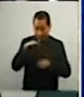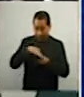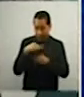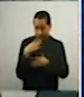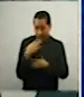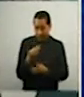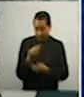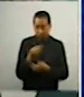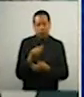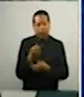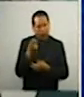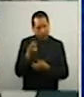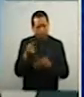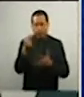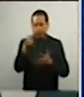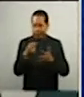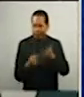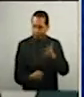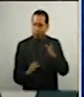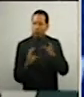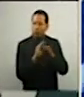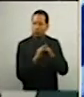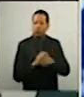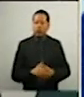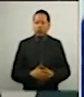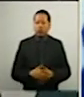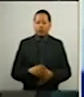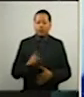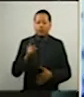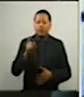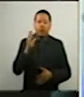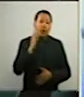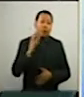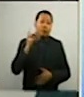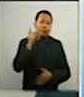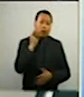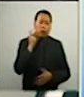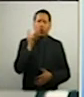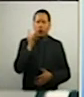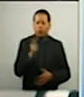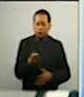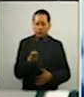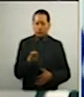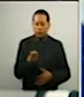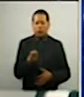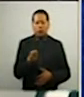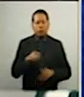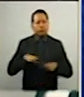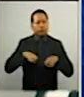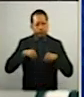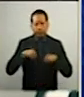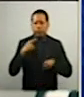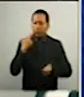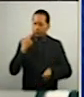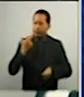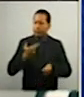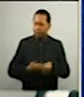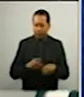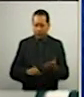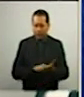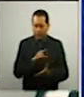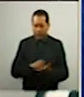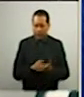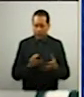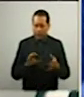misma legislatura que aprobó la reelección o la elección consecutiva, fuera quien aprobara las reglas que regirían a